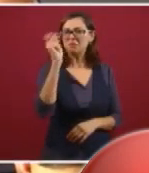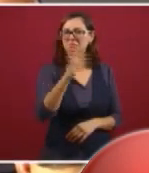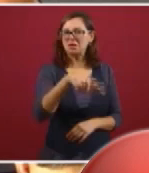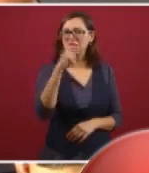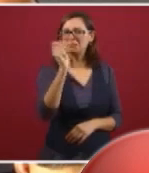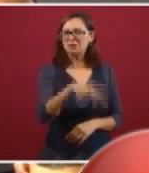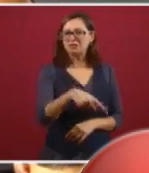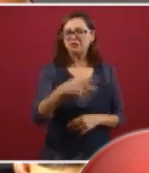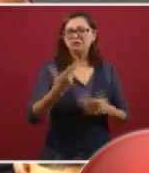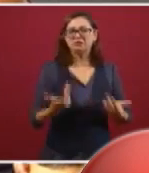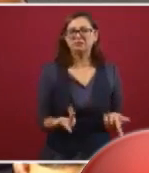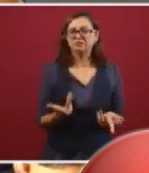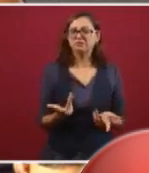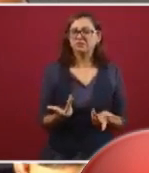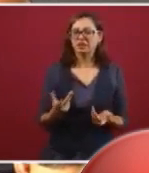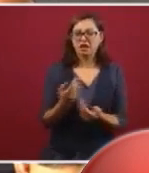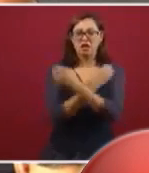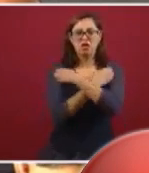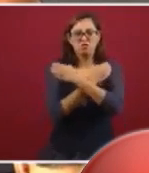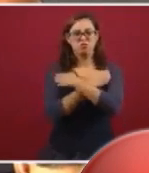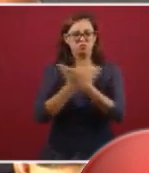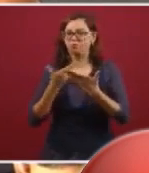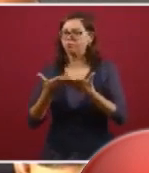el querer privatizar la educación.